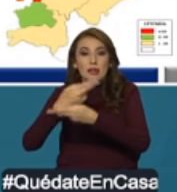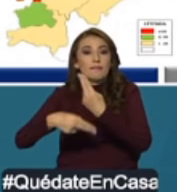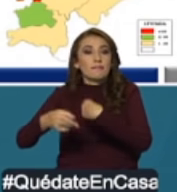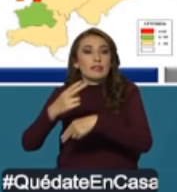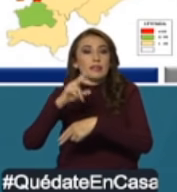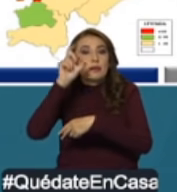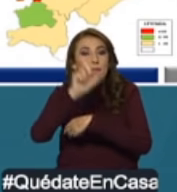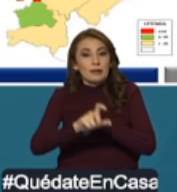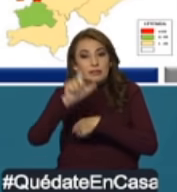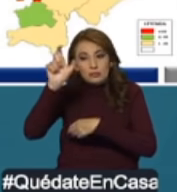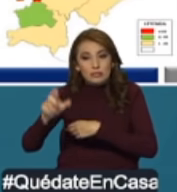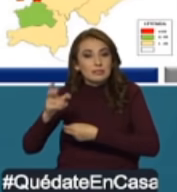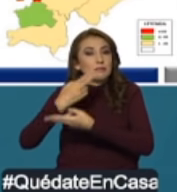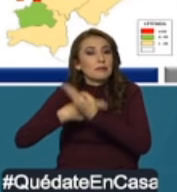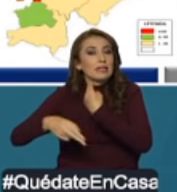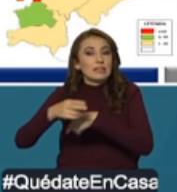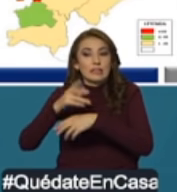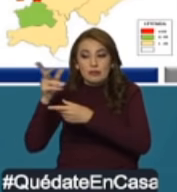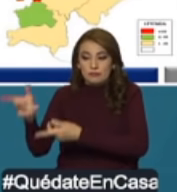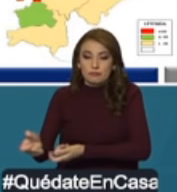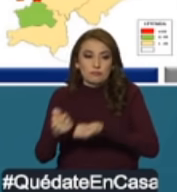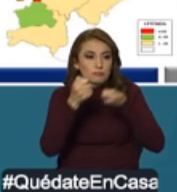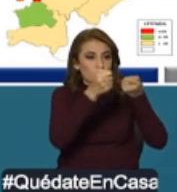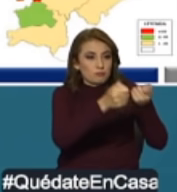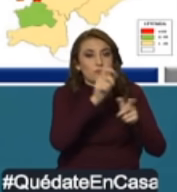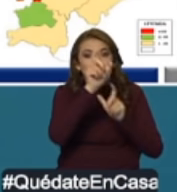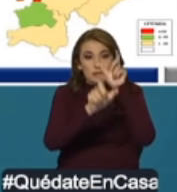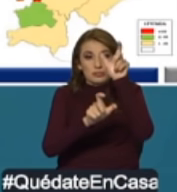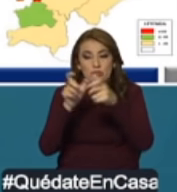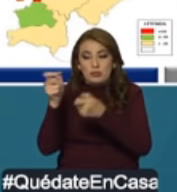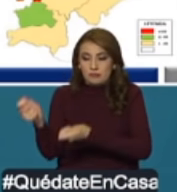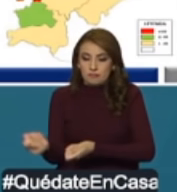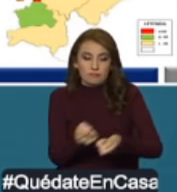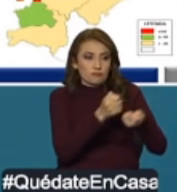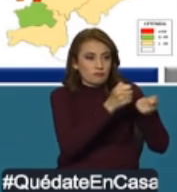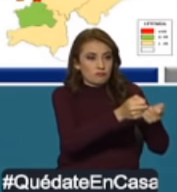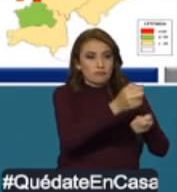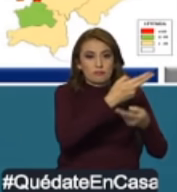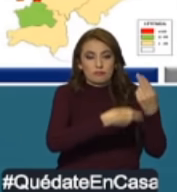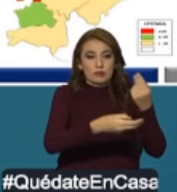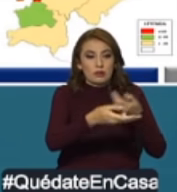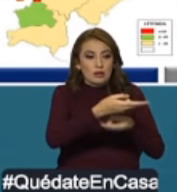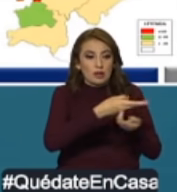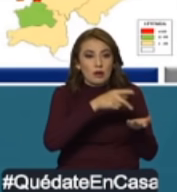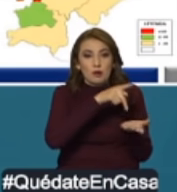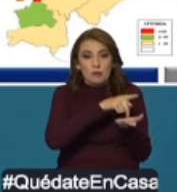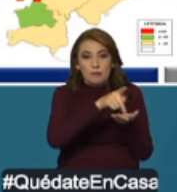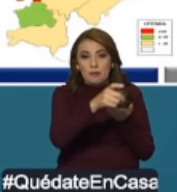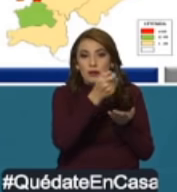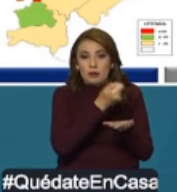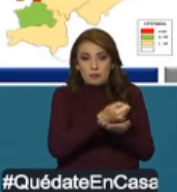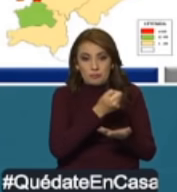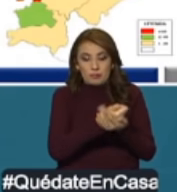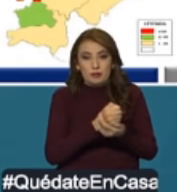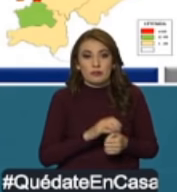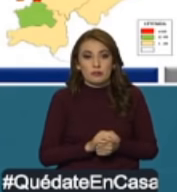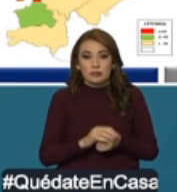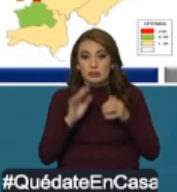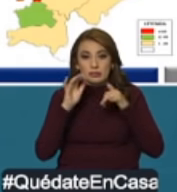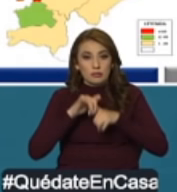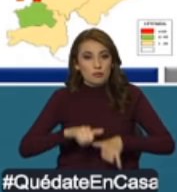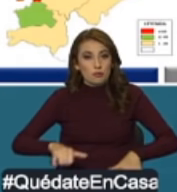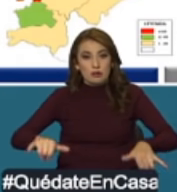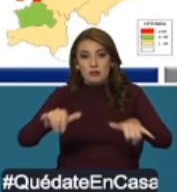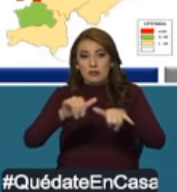haber tráfico de algún otro tipo, minería ilegal. En todo esto no hemos descuidado nuestra misión esencial, seguimos trabajando,